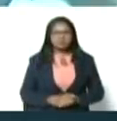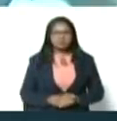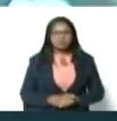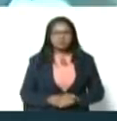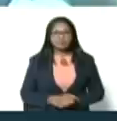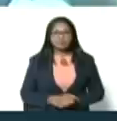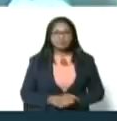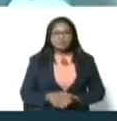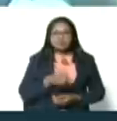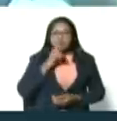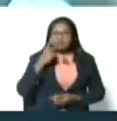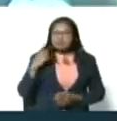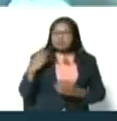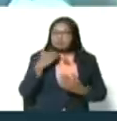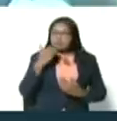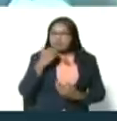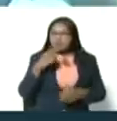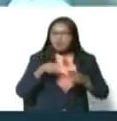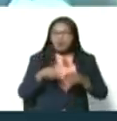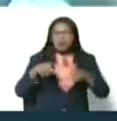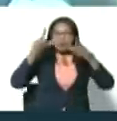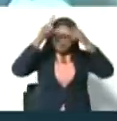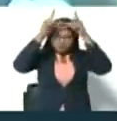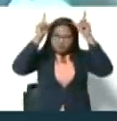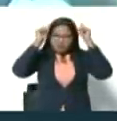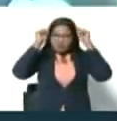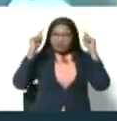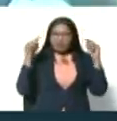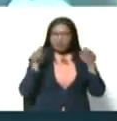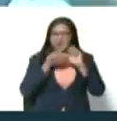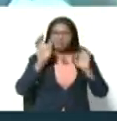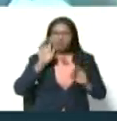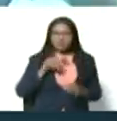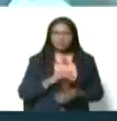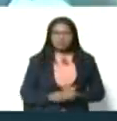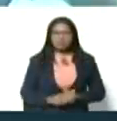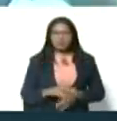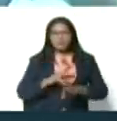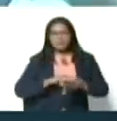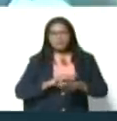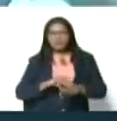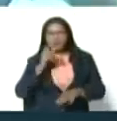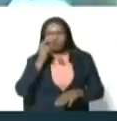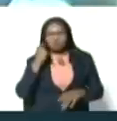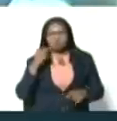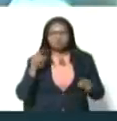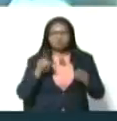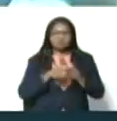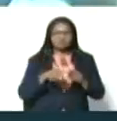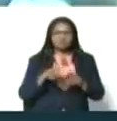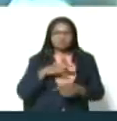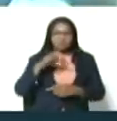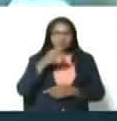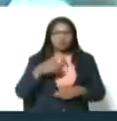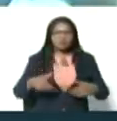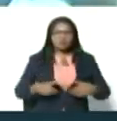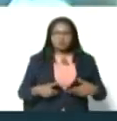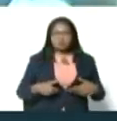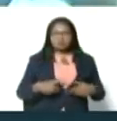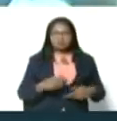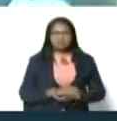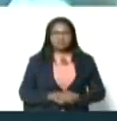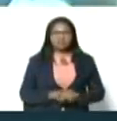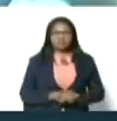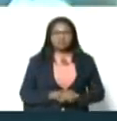¿Y a quién tiene al lado? A la enfermera, al enfermero, a la médica, al médico, con su espíritu de sacrificio, con